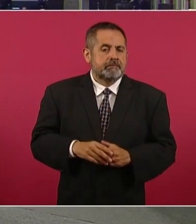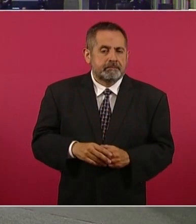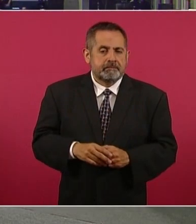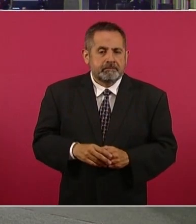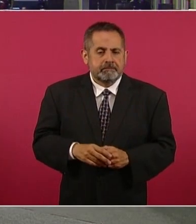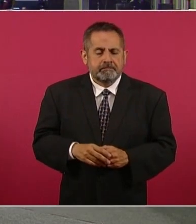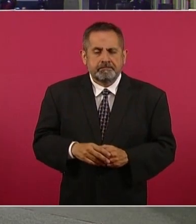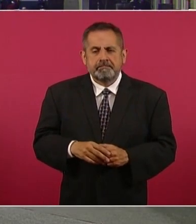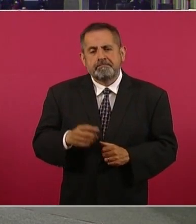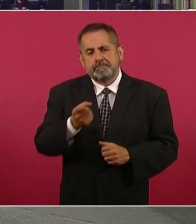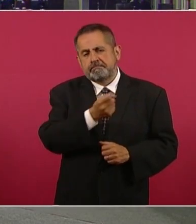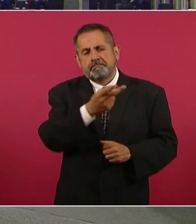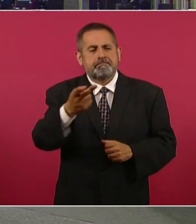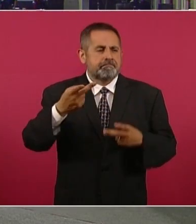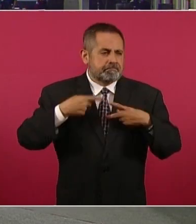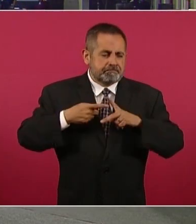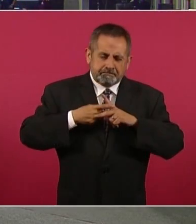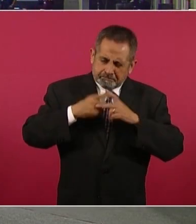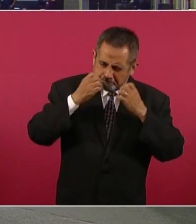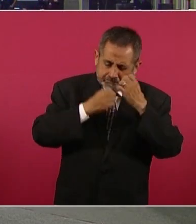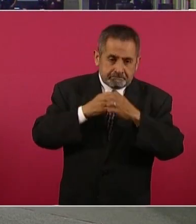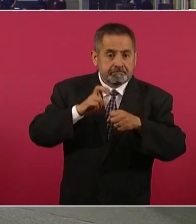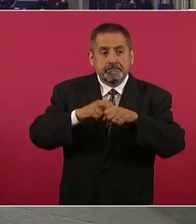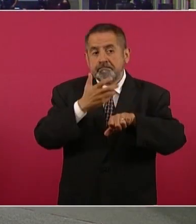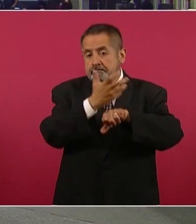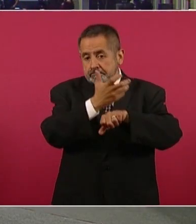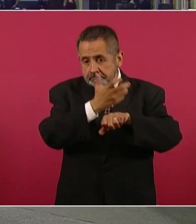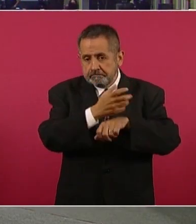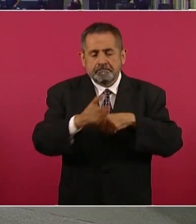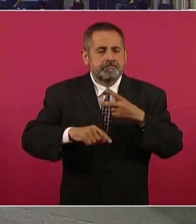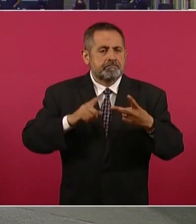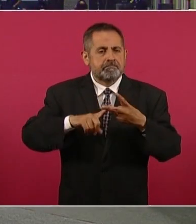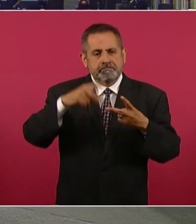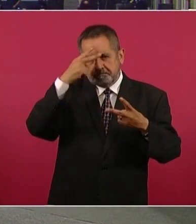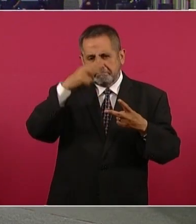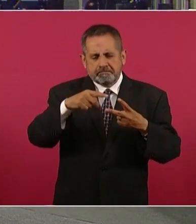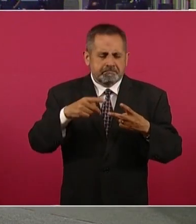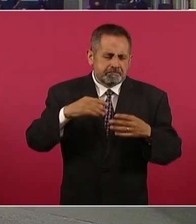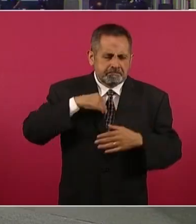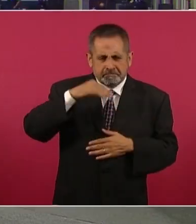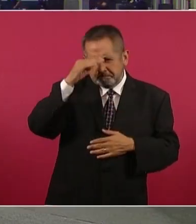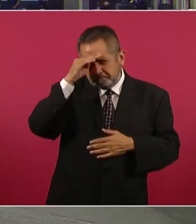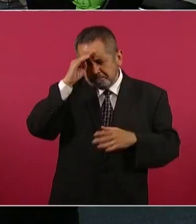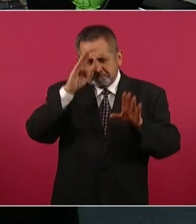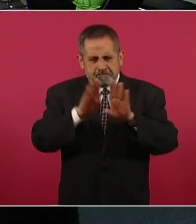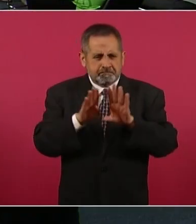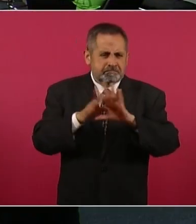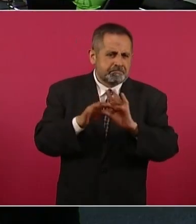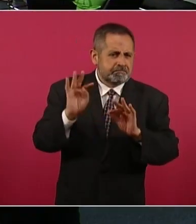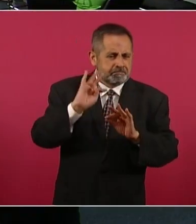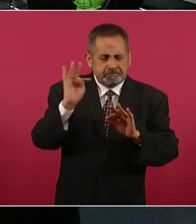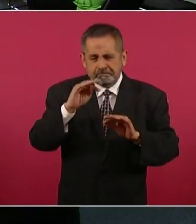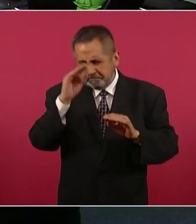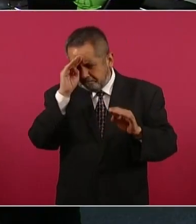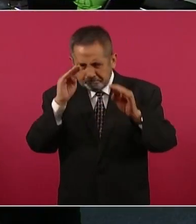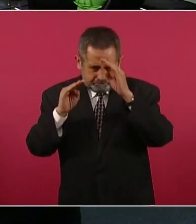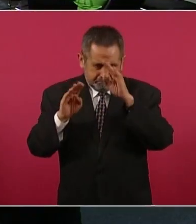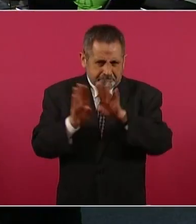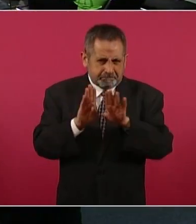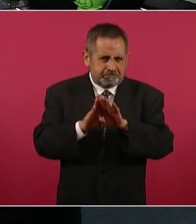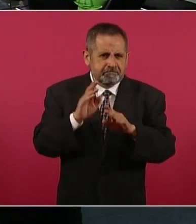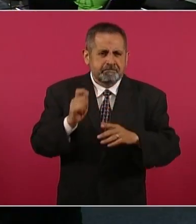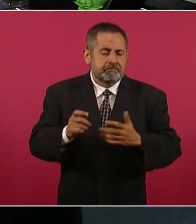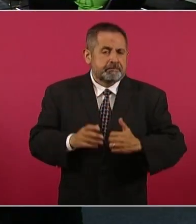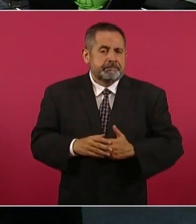Hay varios analistas en los Estados Unidos y aquí en México que están viendo con preocupación